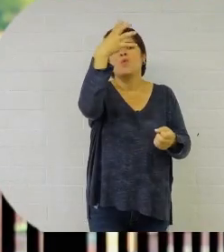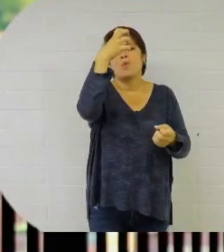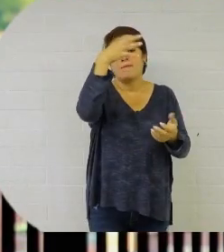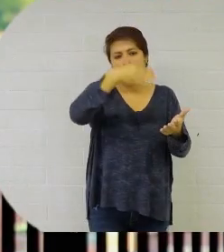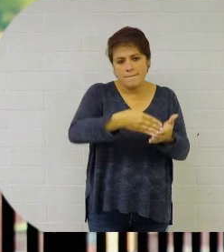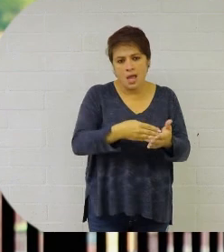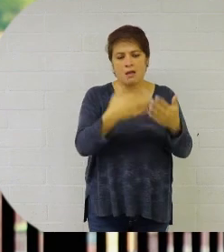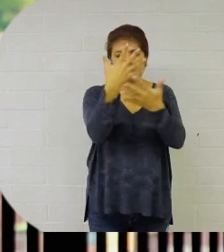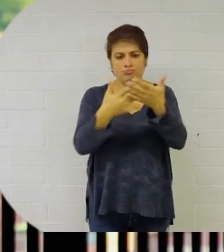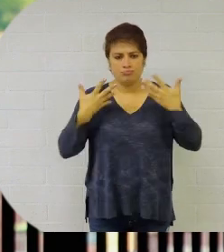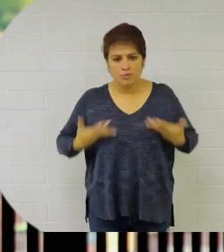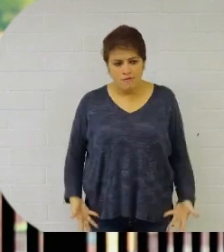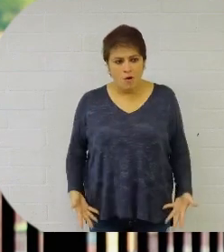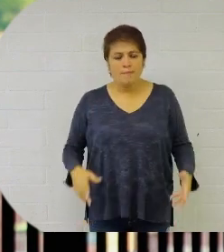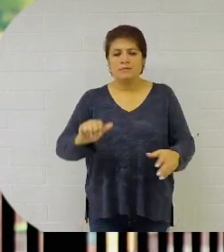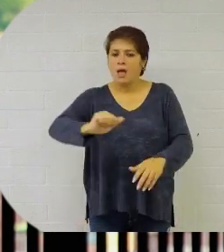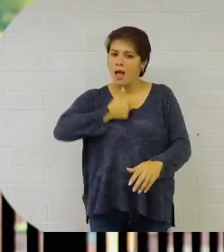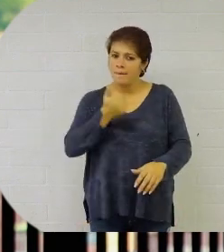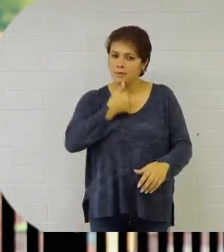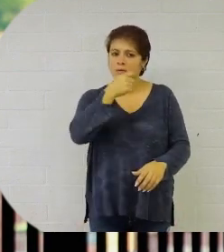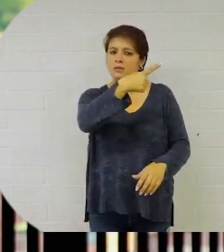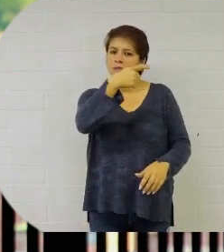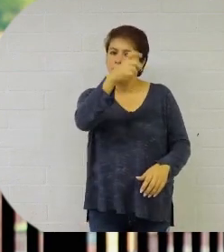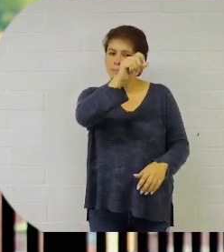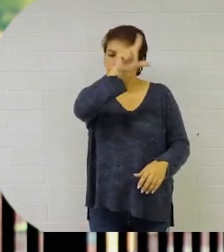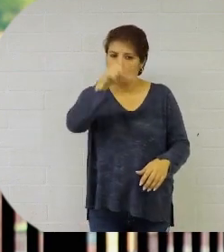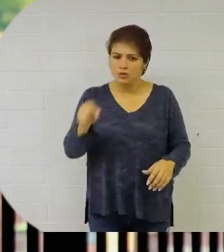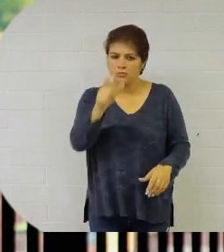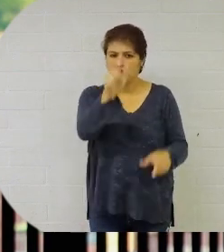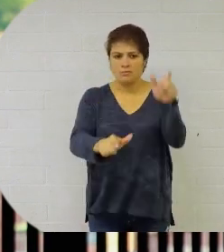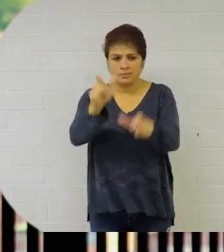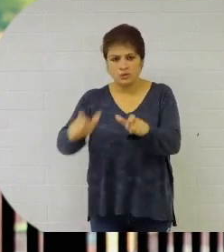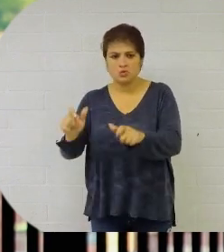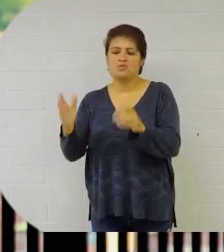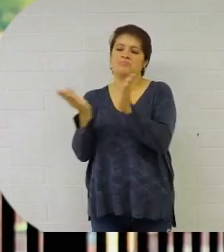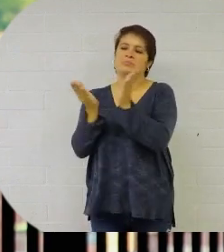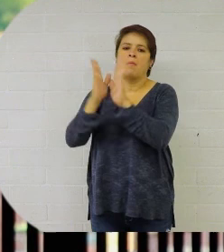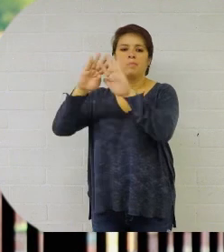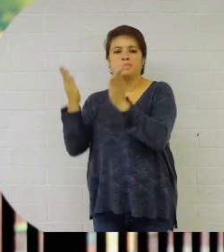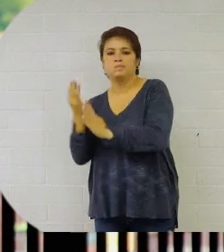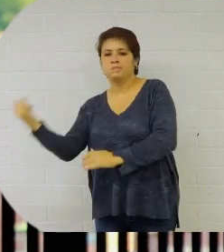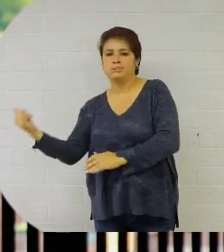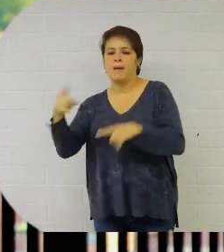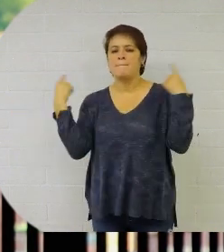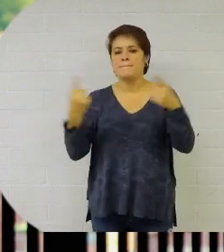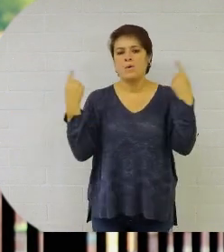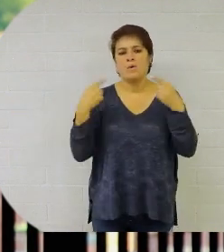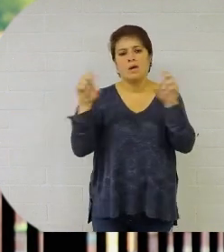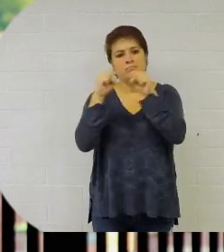9.000 uniformes escolares, beneficiando así al 100% de los estudiantes de las instituciones